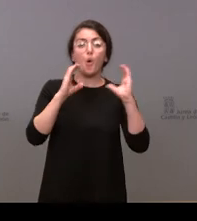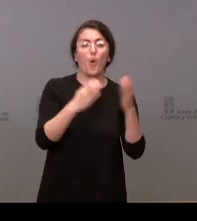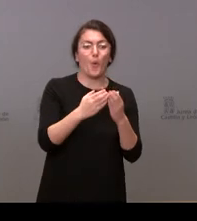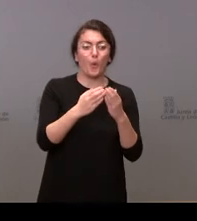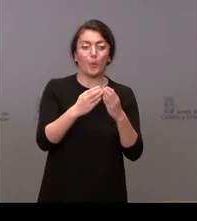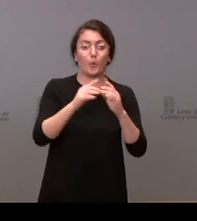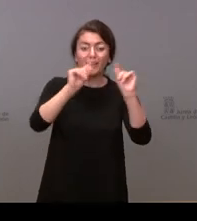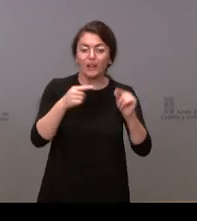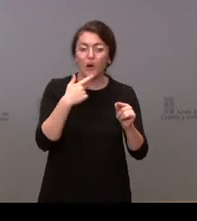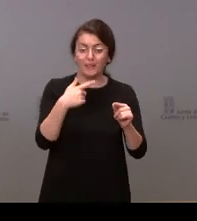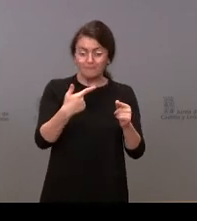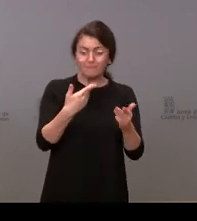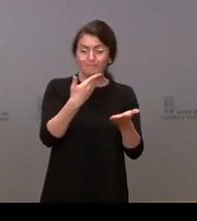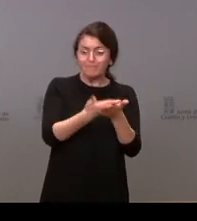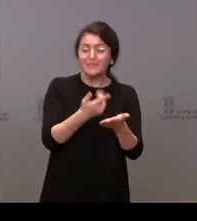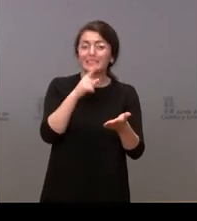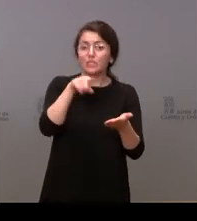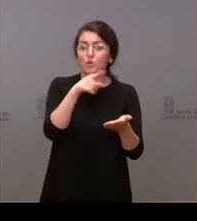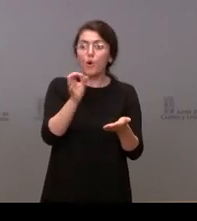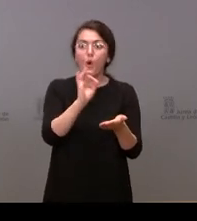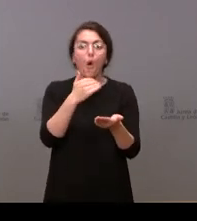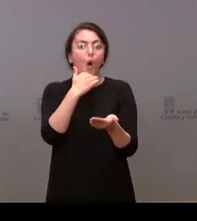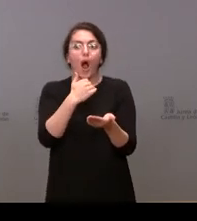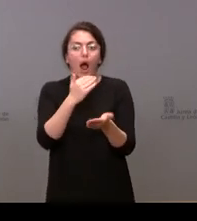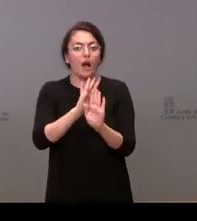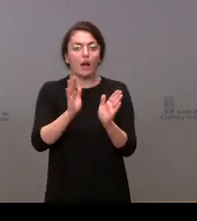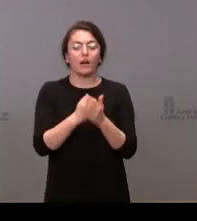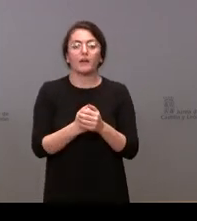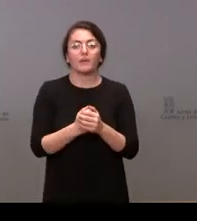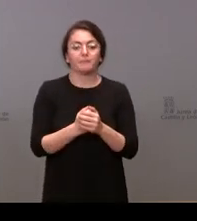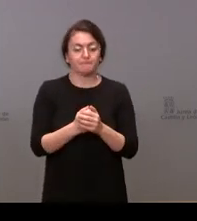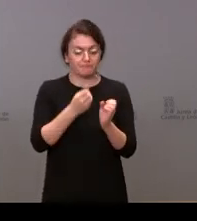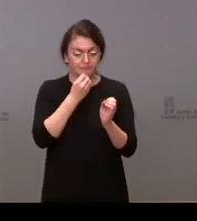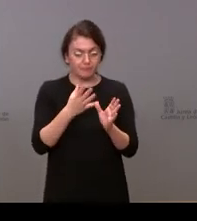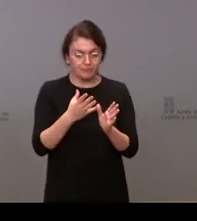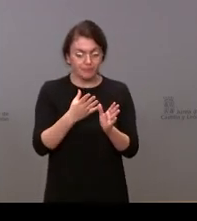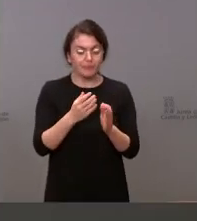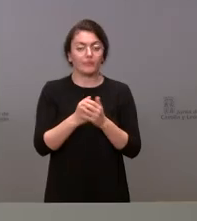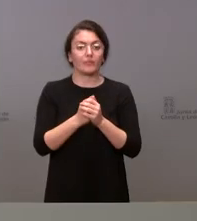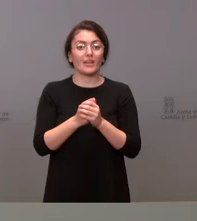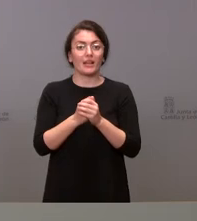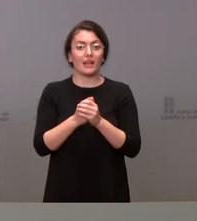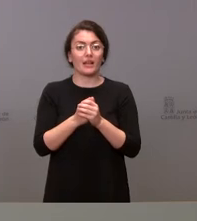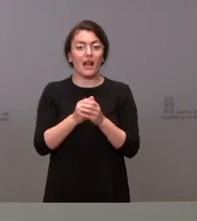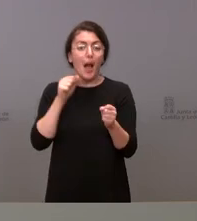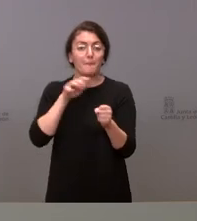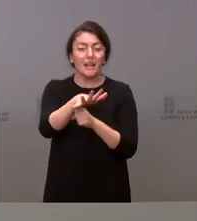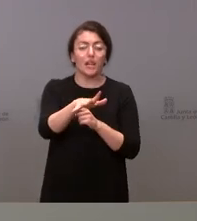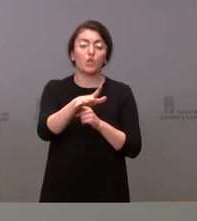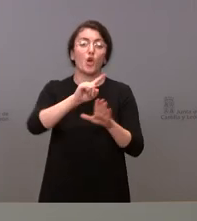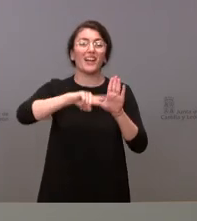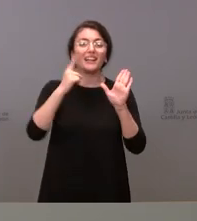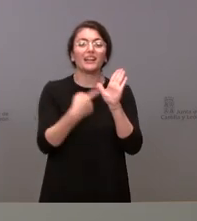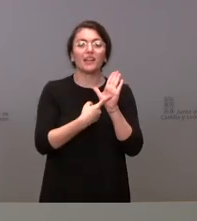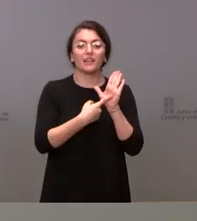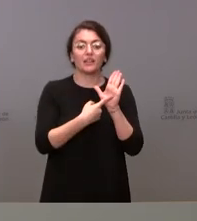si he previsto alguna medida para ellas. Gracias. Muy bien. El ámbito de aplicación de la ley se extiende, como hemos